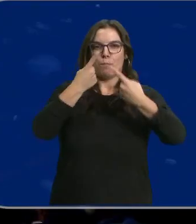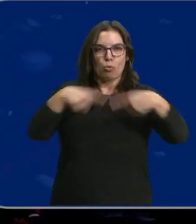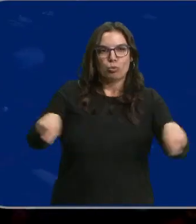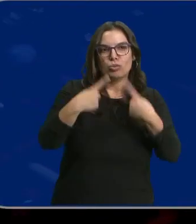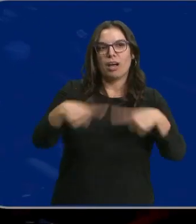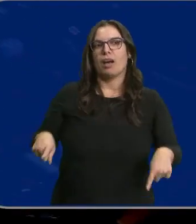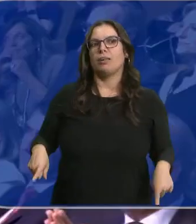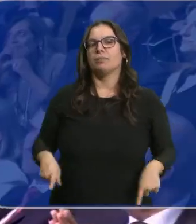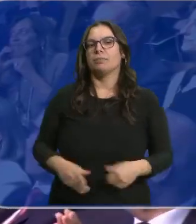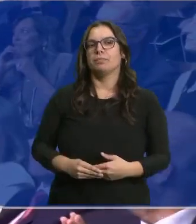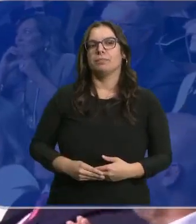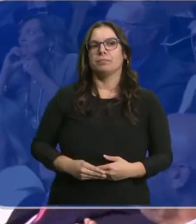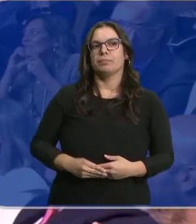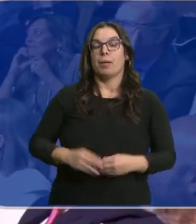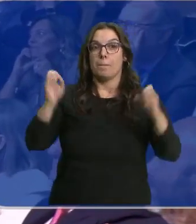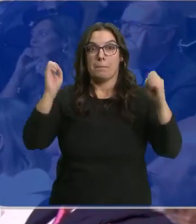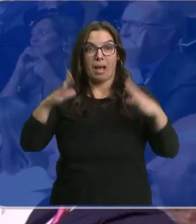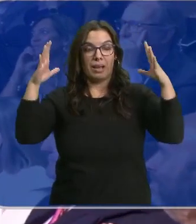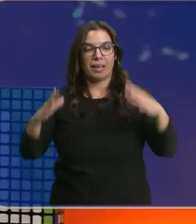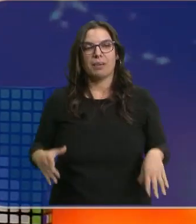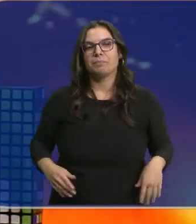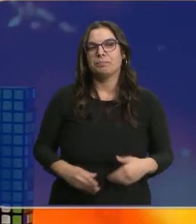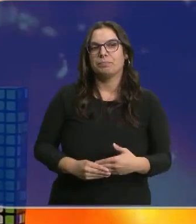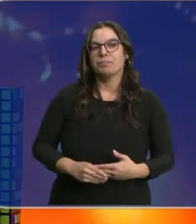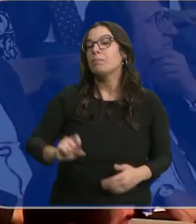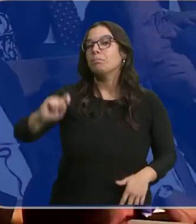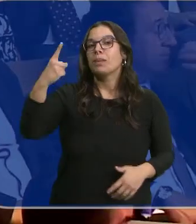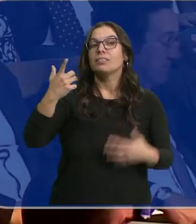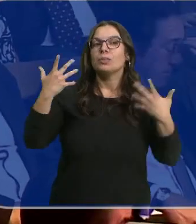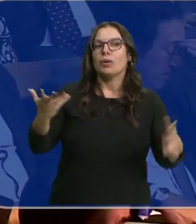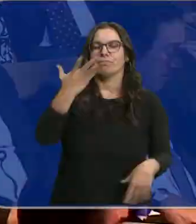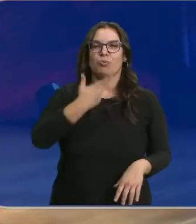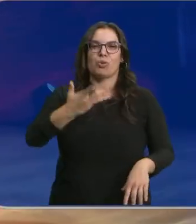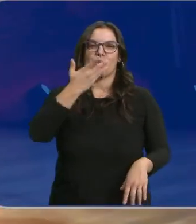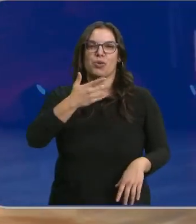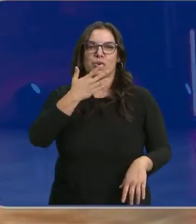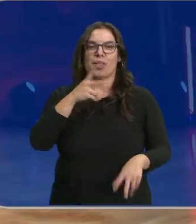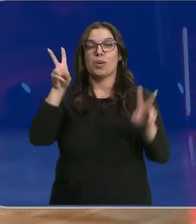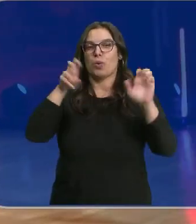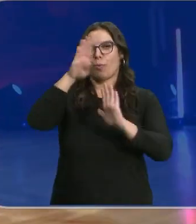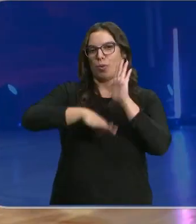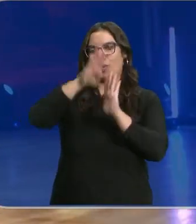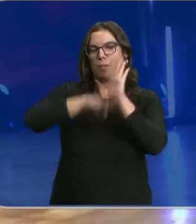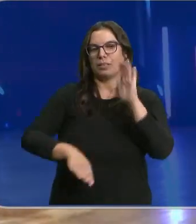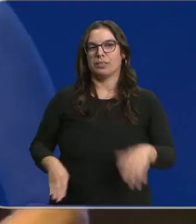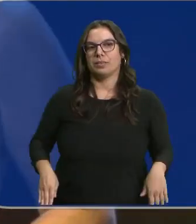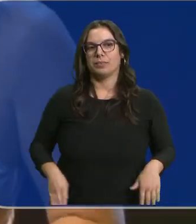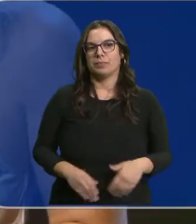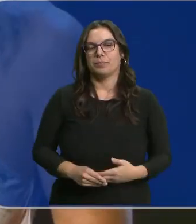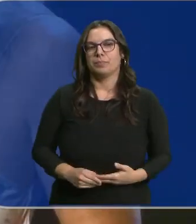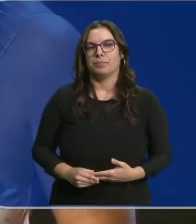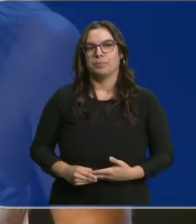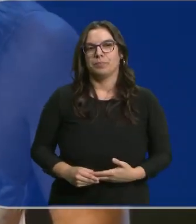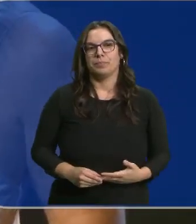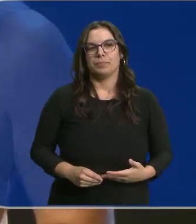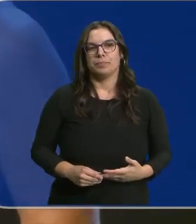música, de magia, muy amable, Leticia. Pero sobre todo conocer nuestra nueva programación. Desde la mañana